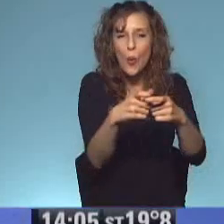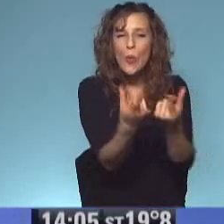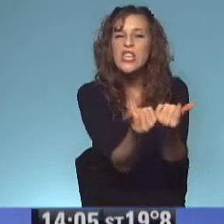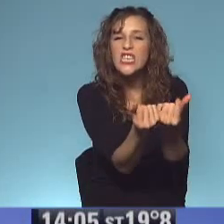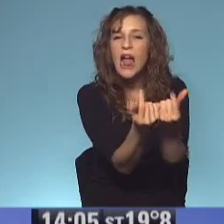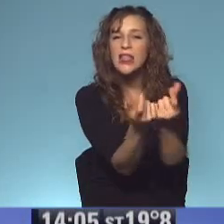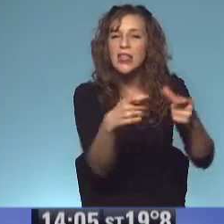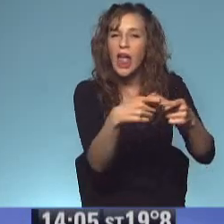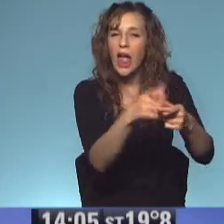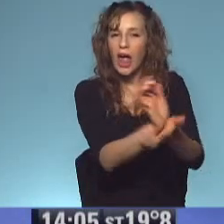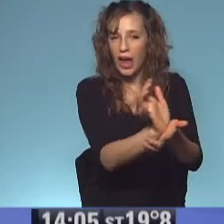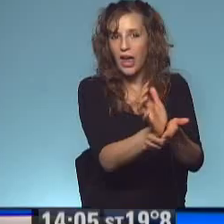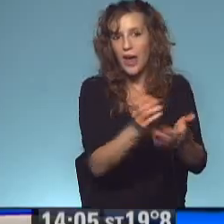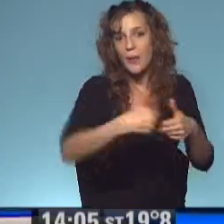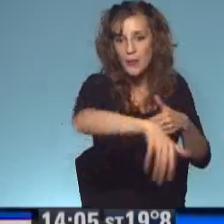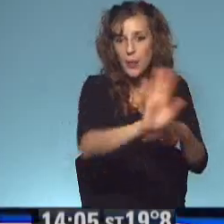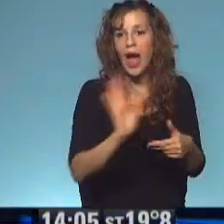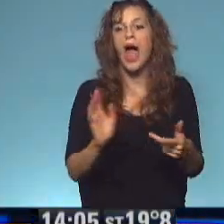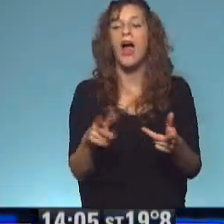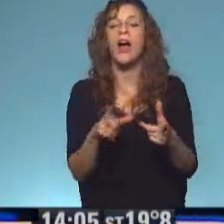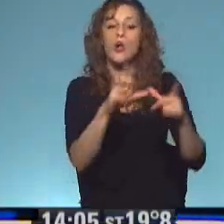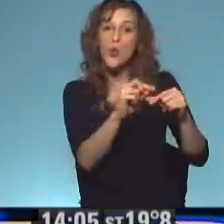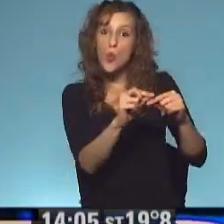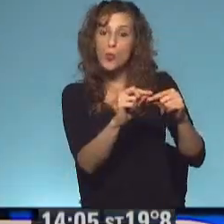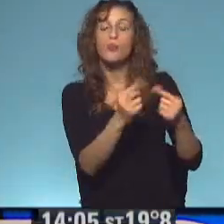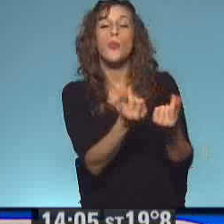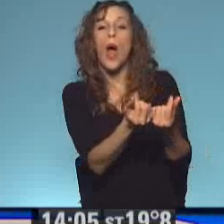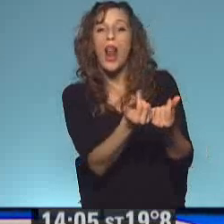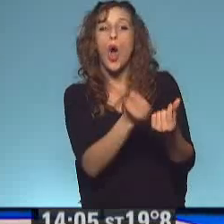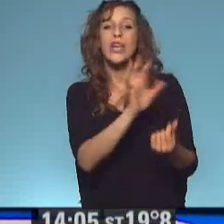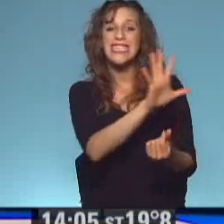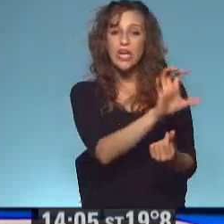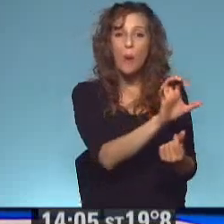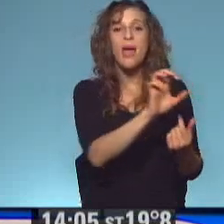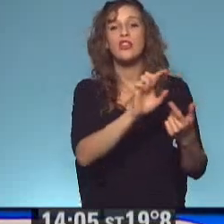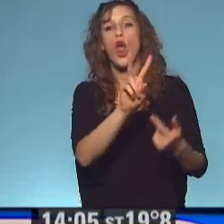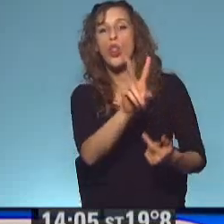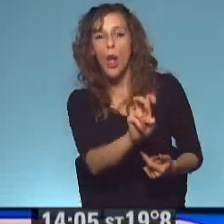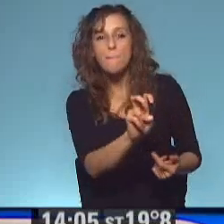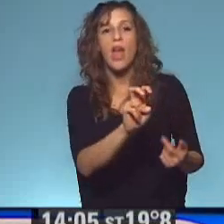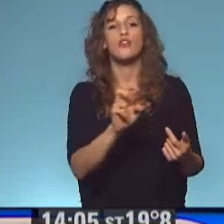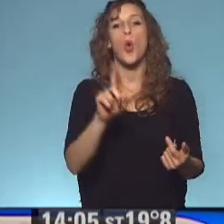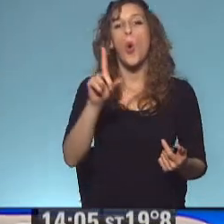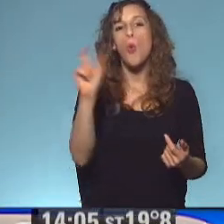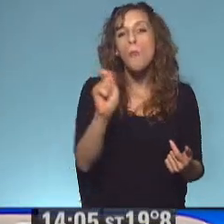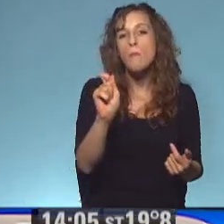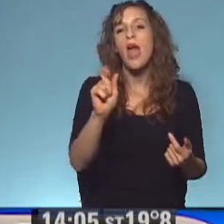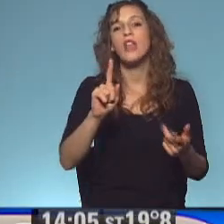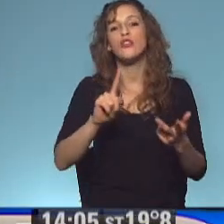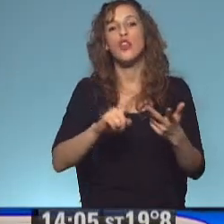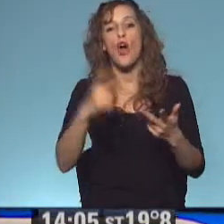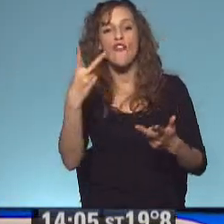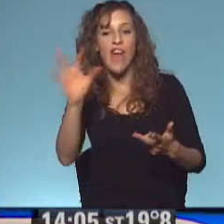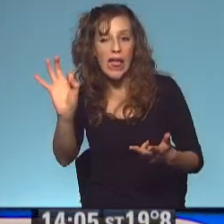que son? No, vamos con los valores que tenemos. Bien. ¿Qué valores? De 5, de 2, de 1, de 10, de 20, de 50.